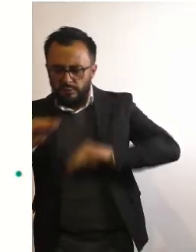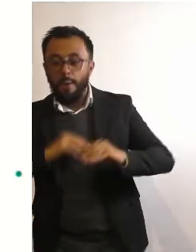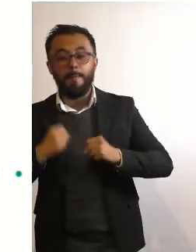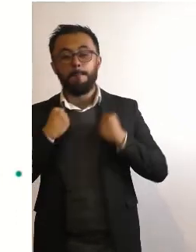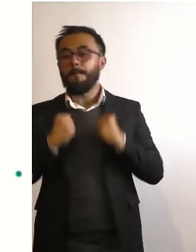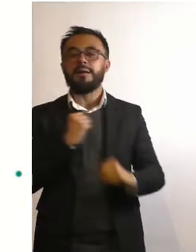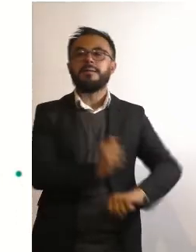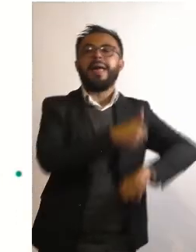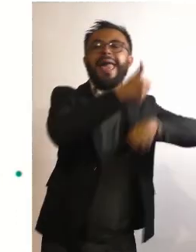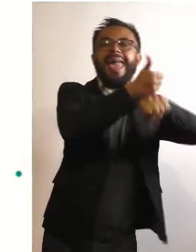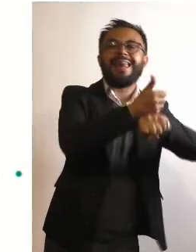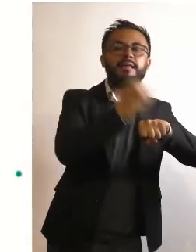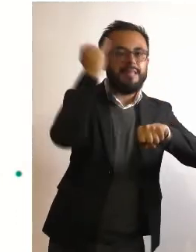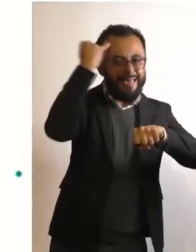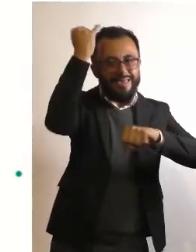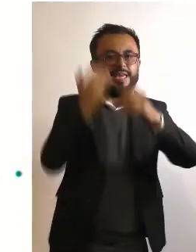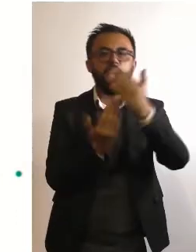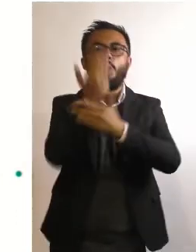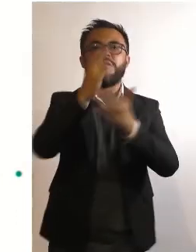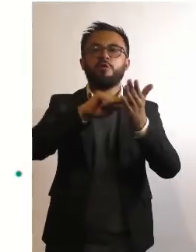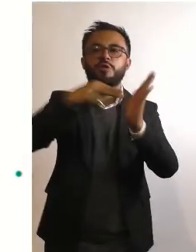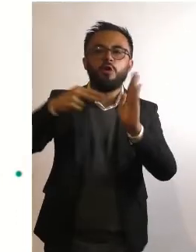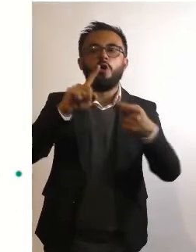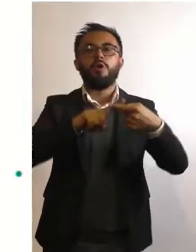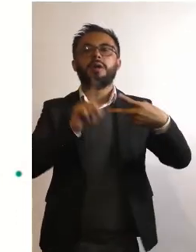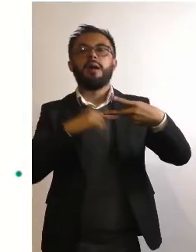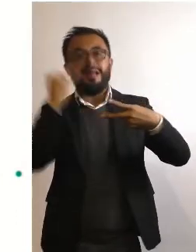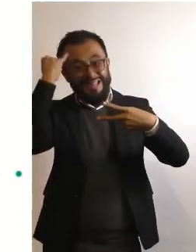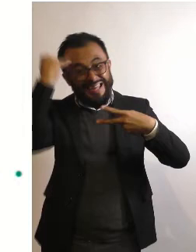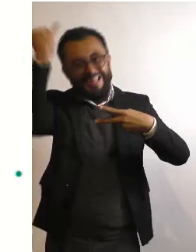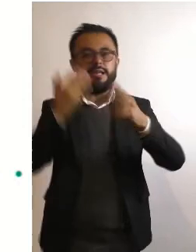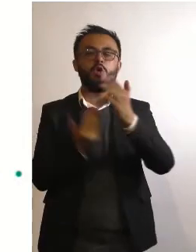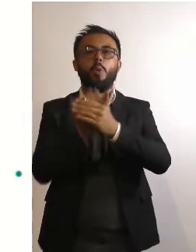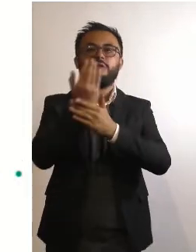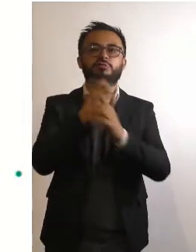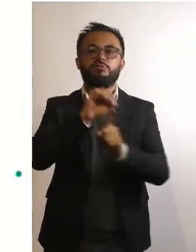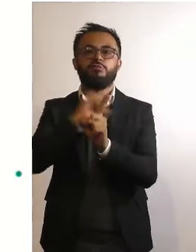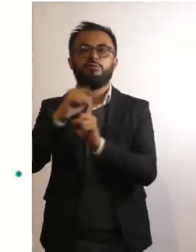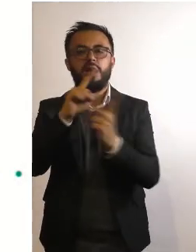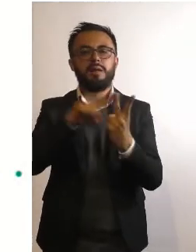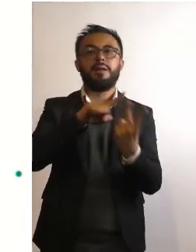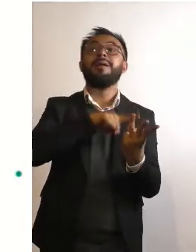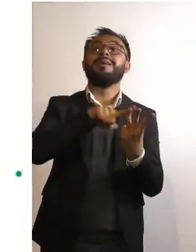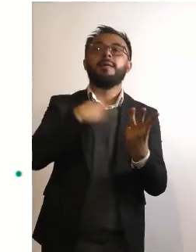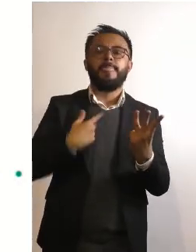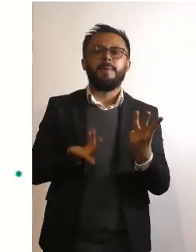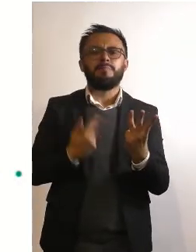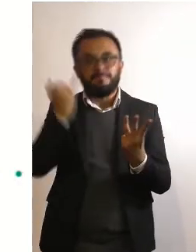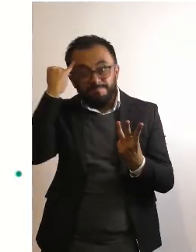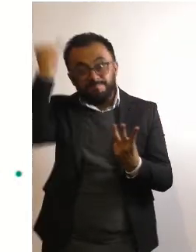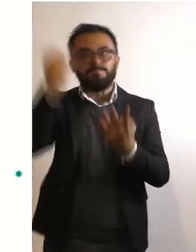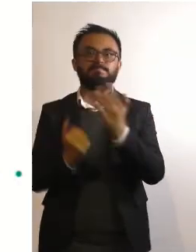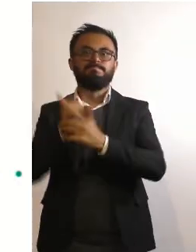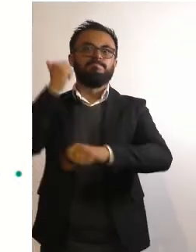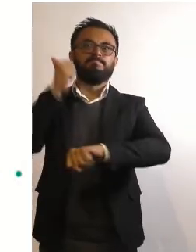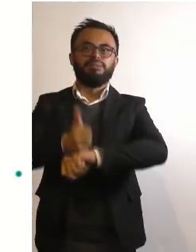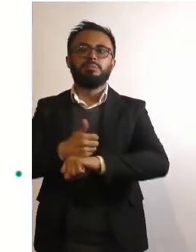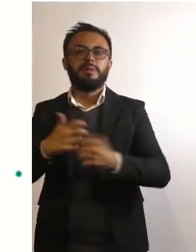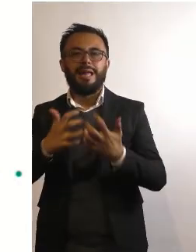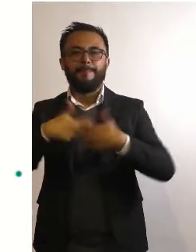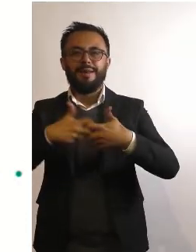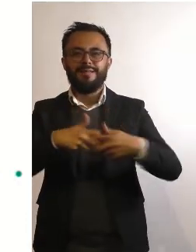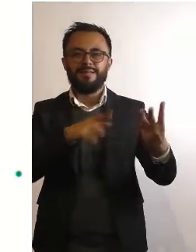tecnológica, innovación social y emprendimiento, todos pues direccionados desde